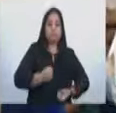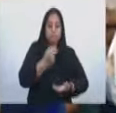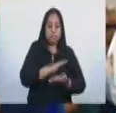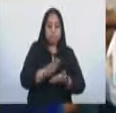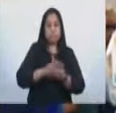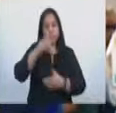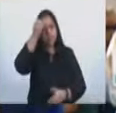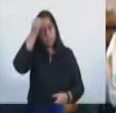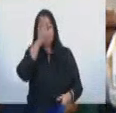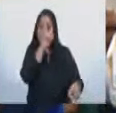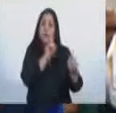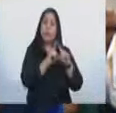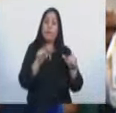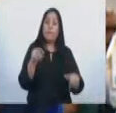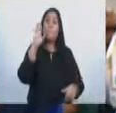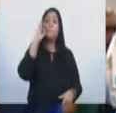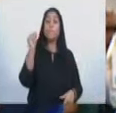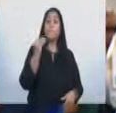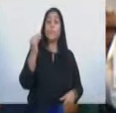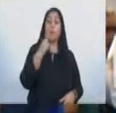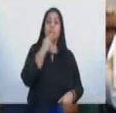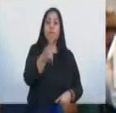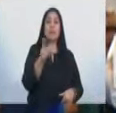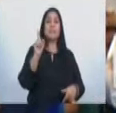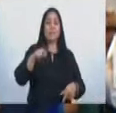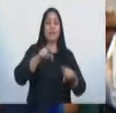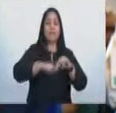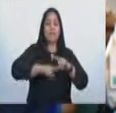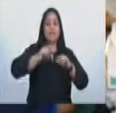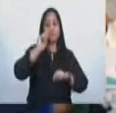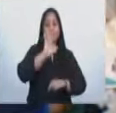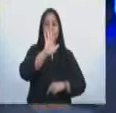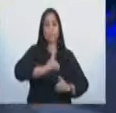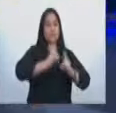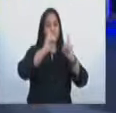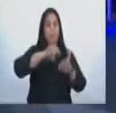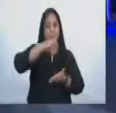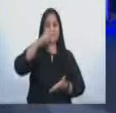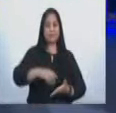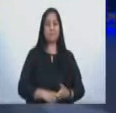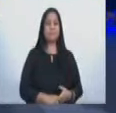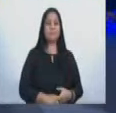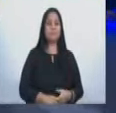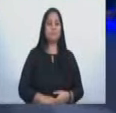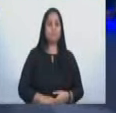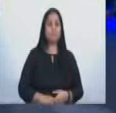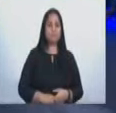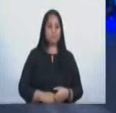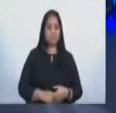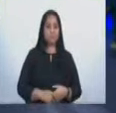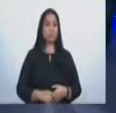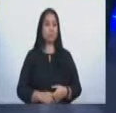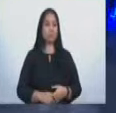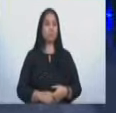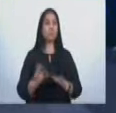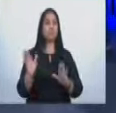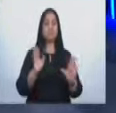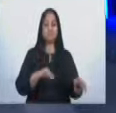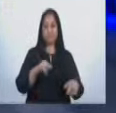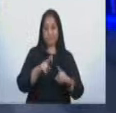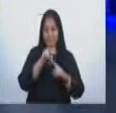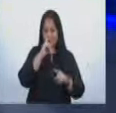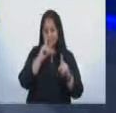sus capacidades porque de ellos va a depender el desarrollo del país en el ánimo de